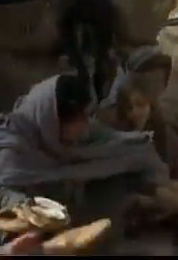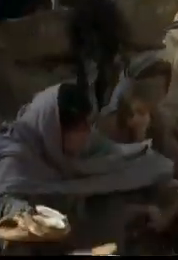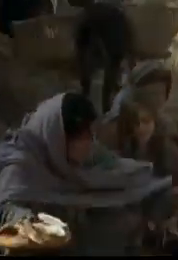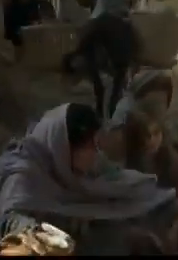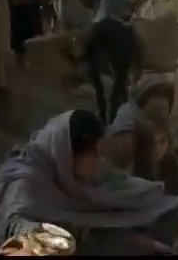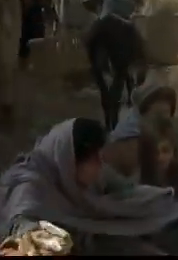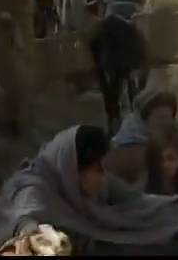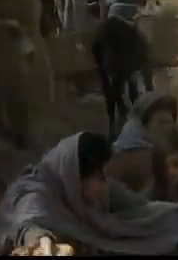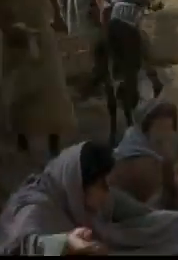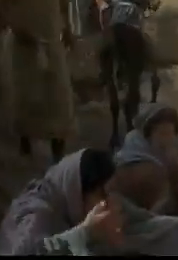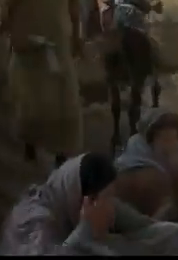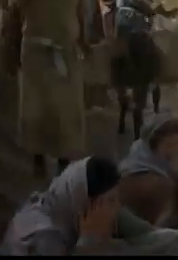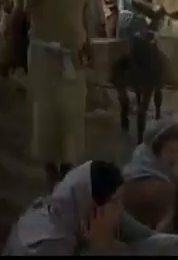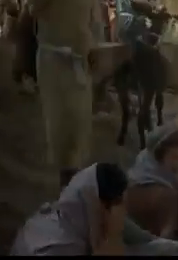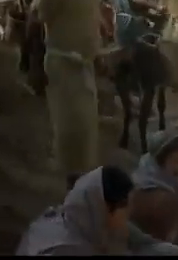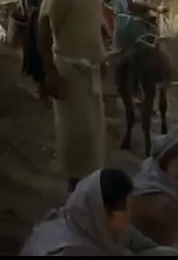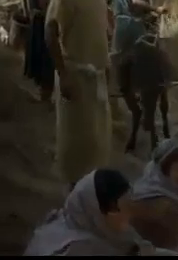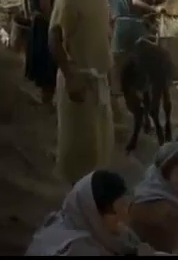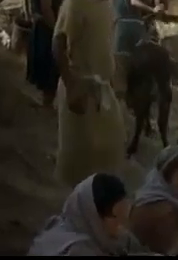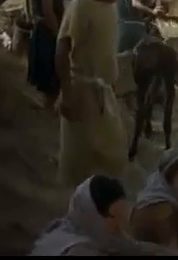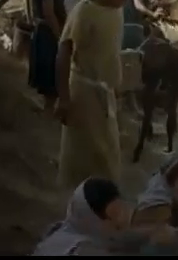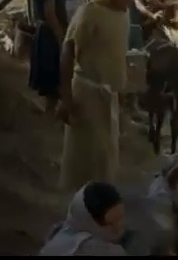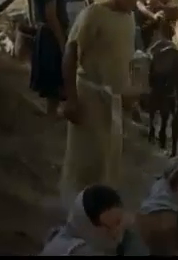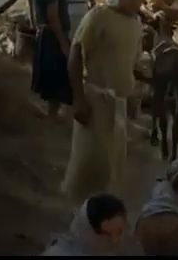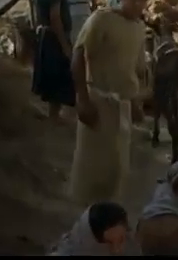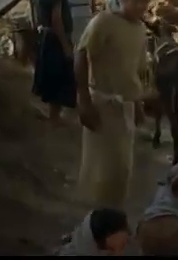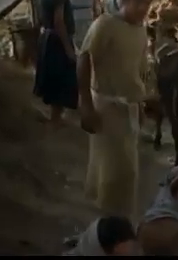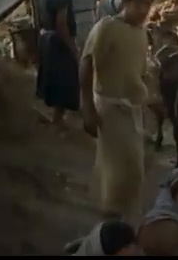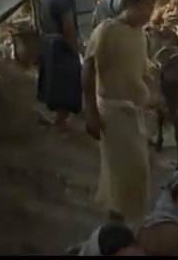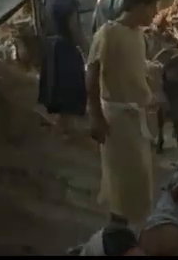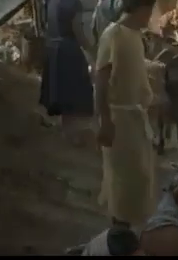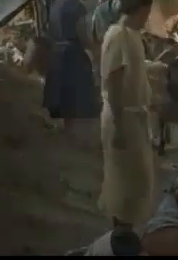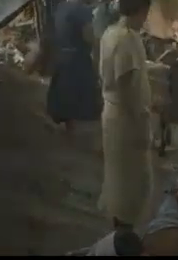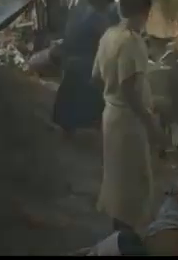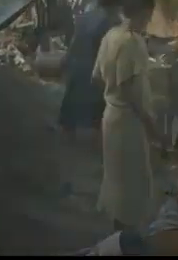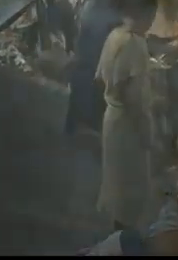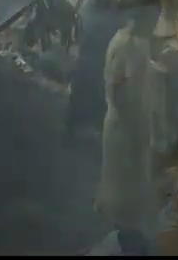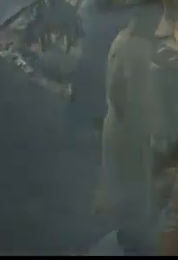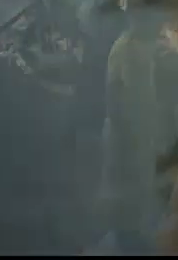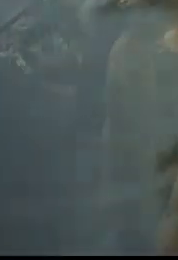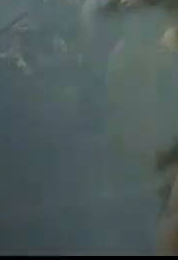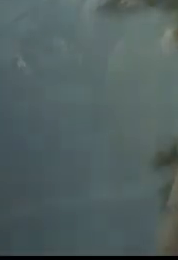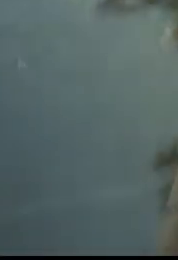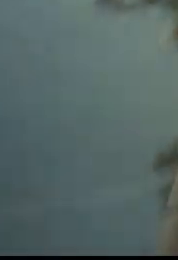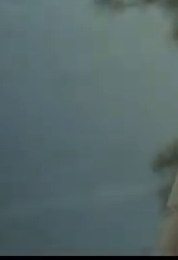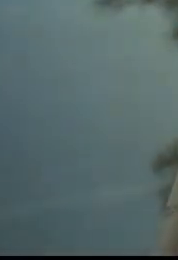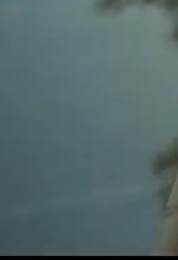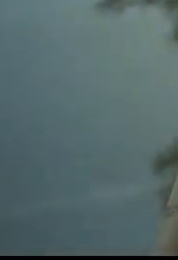¡Ay!